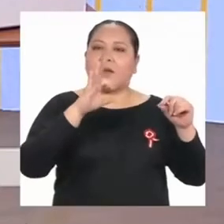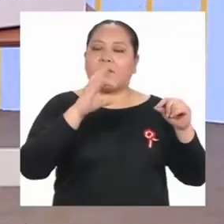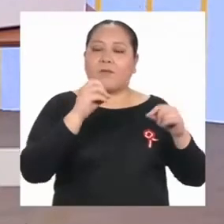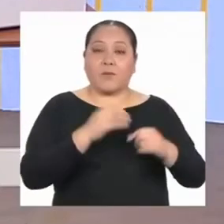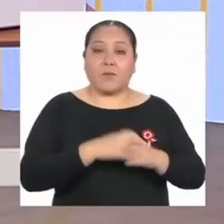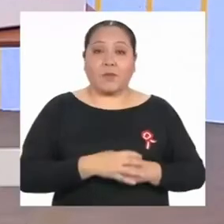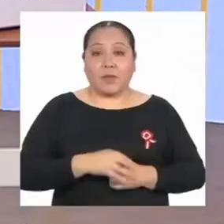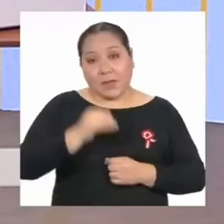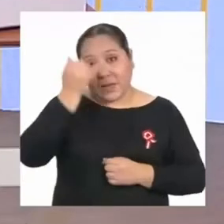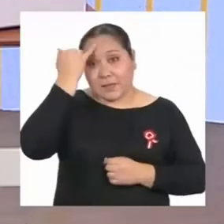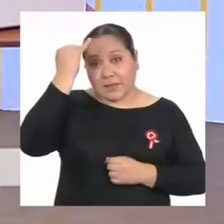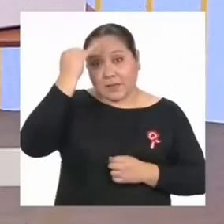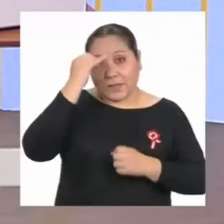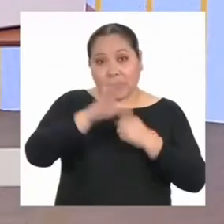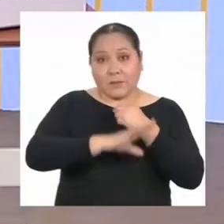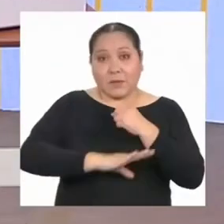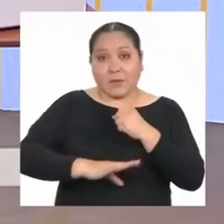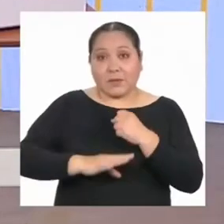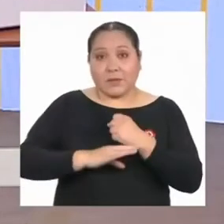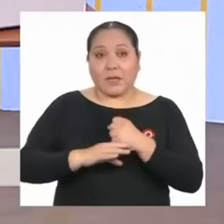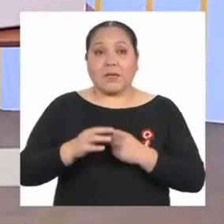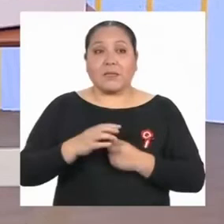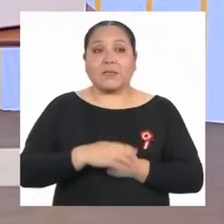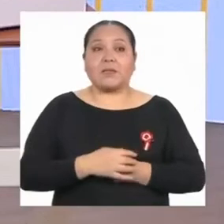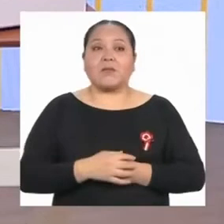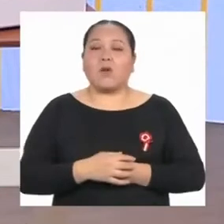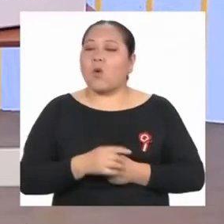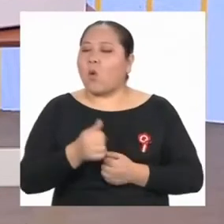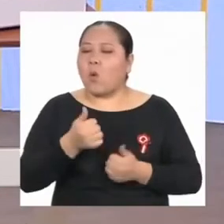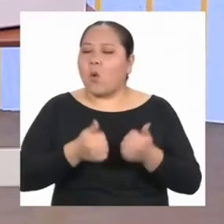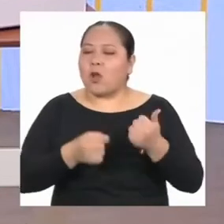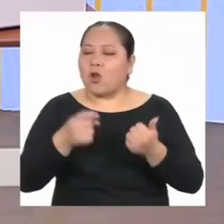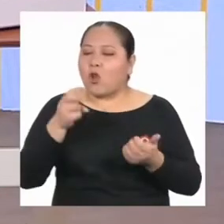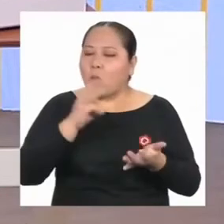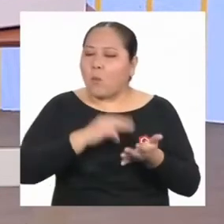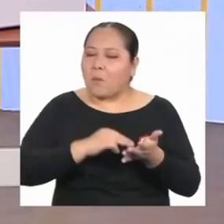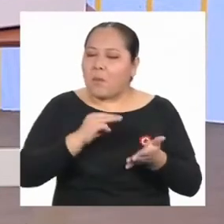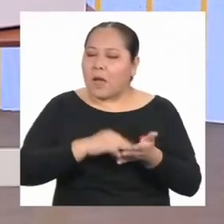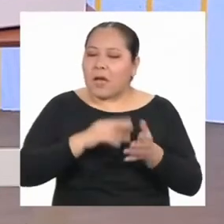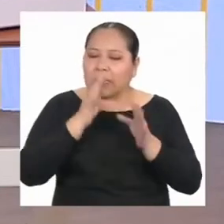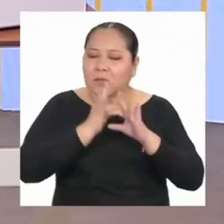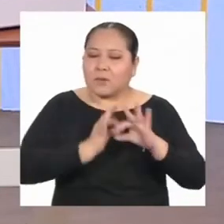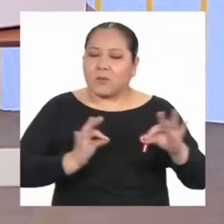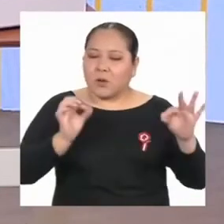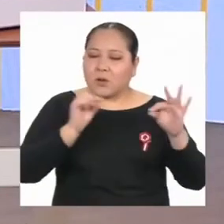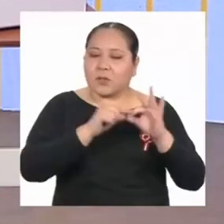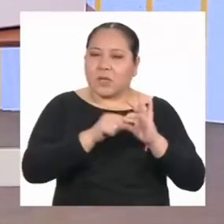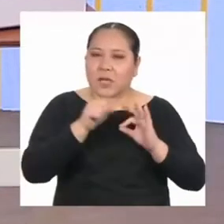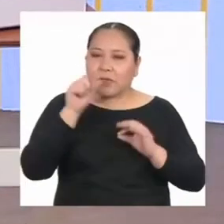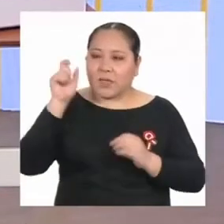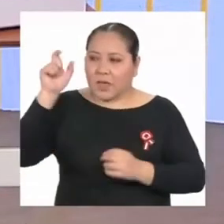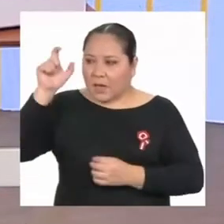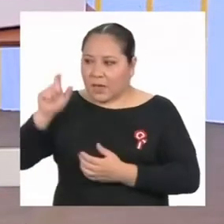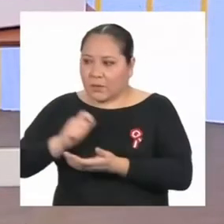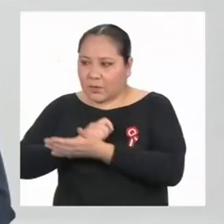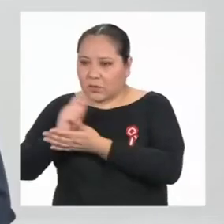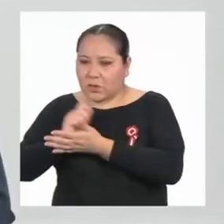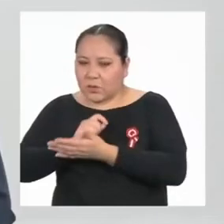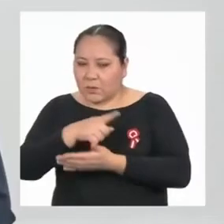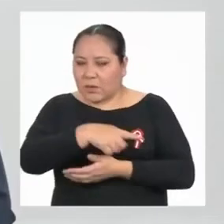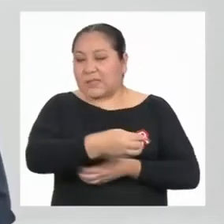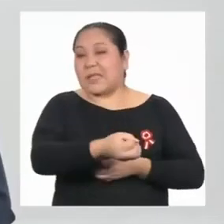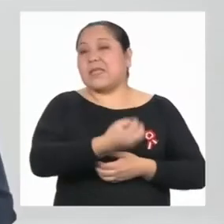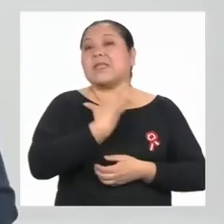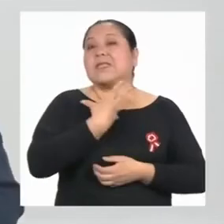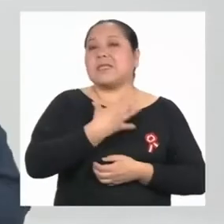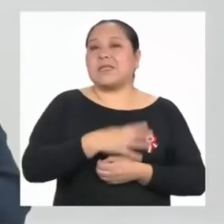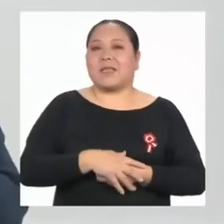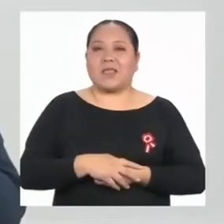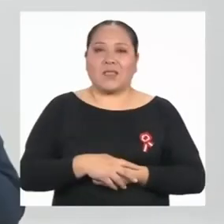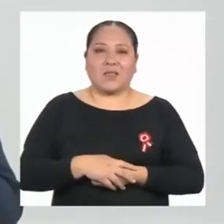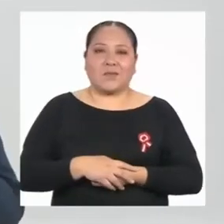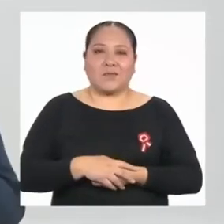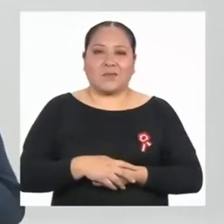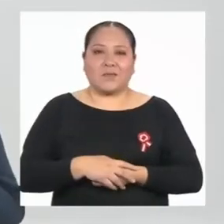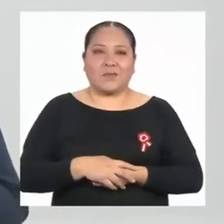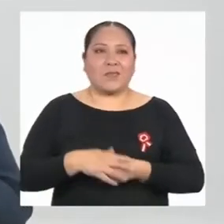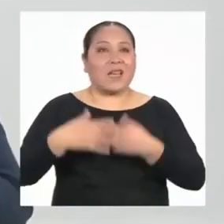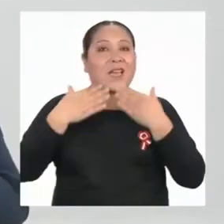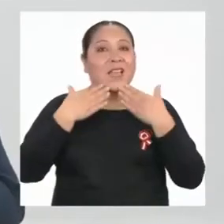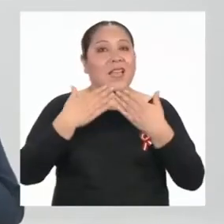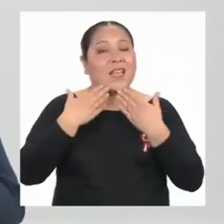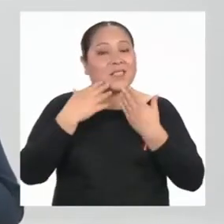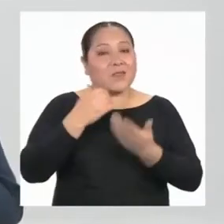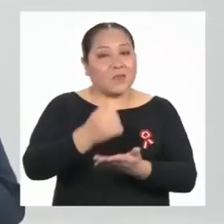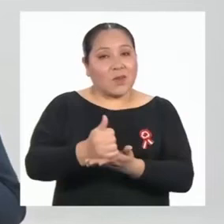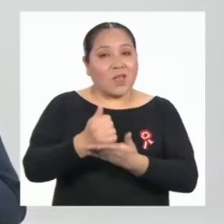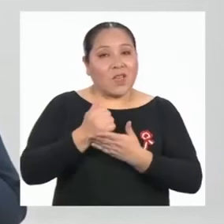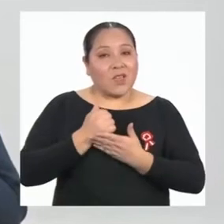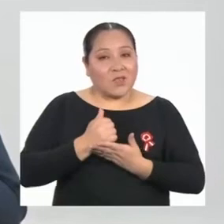ideas principales es ¿qué es lo más importante que el autor me está diciendo sobre el tema? Gracias, por ayudarnos